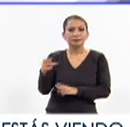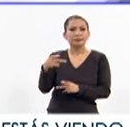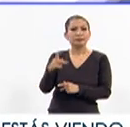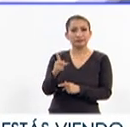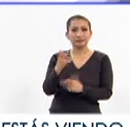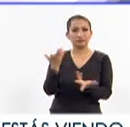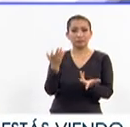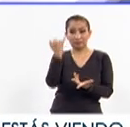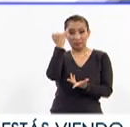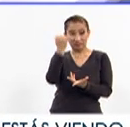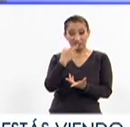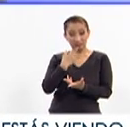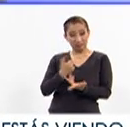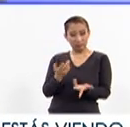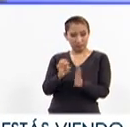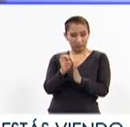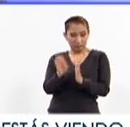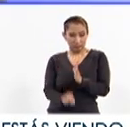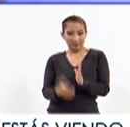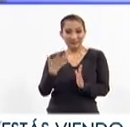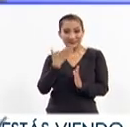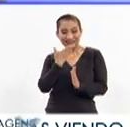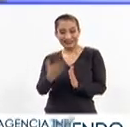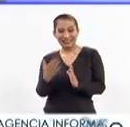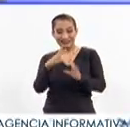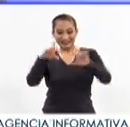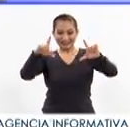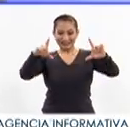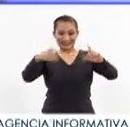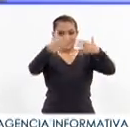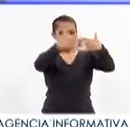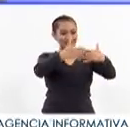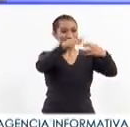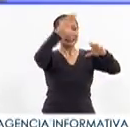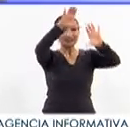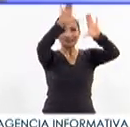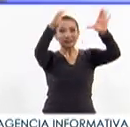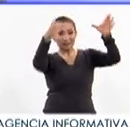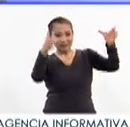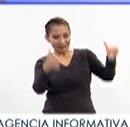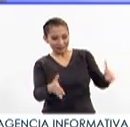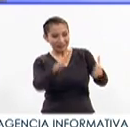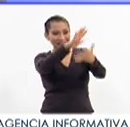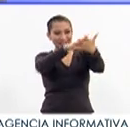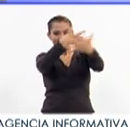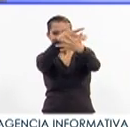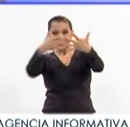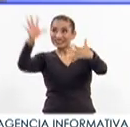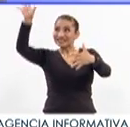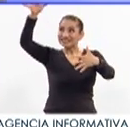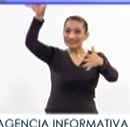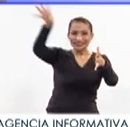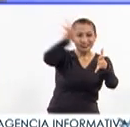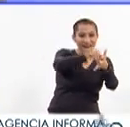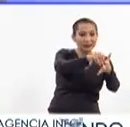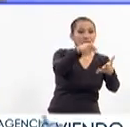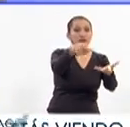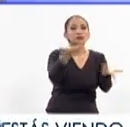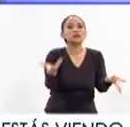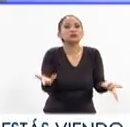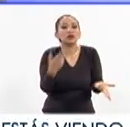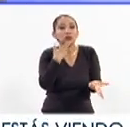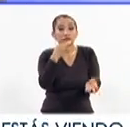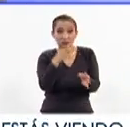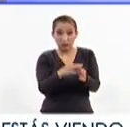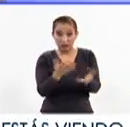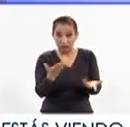Pero de nada nos va a servir, por ejemplo, tener una planta donde la forremos o tapicemos con celdas fotovoltaicas si no estamos haciendo un